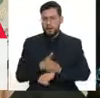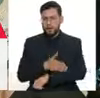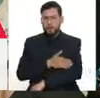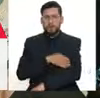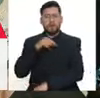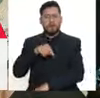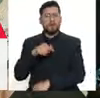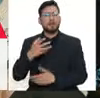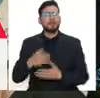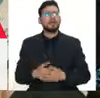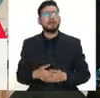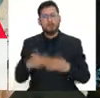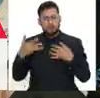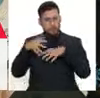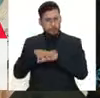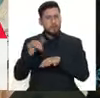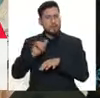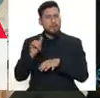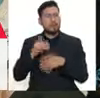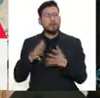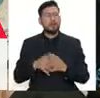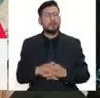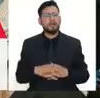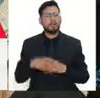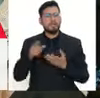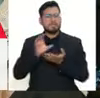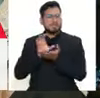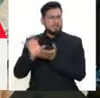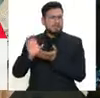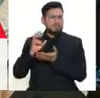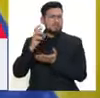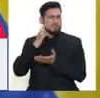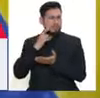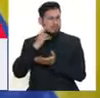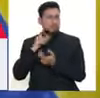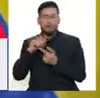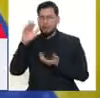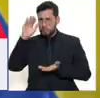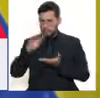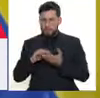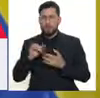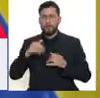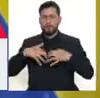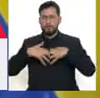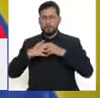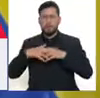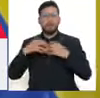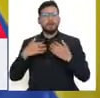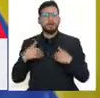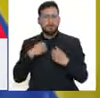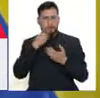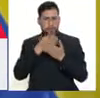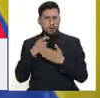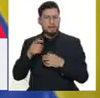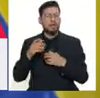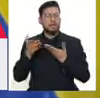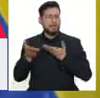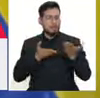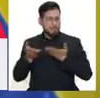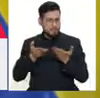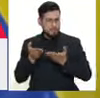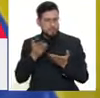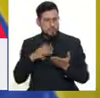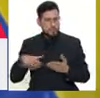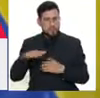empleo inclusivo, la reducción de la discriminación y el fortalecimiento de capacidades en el servicio